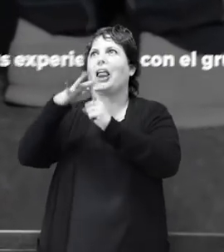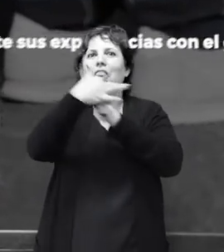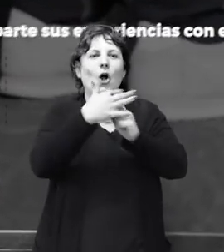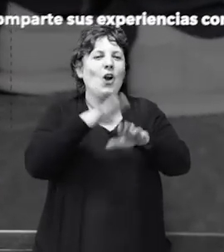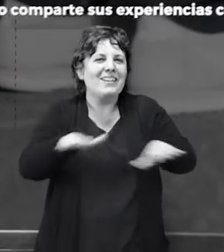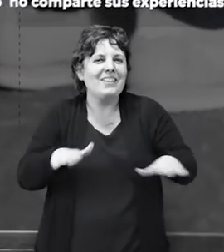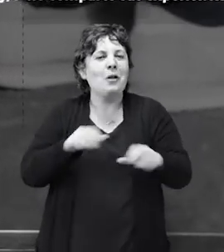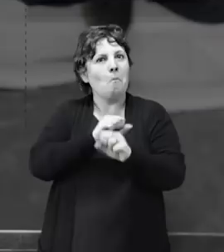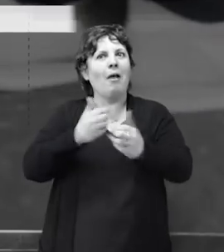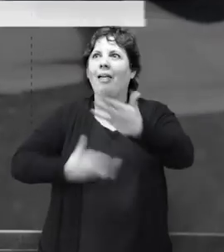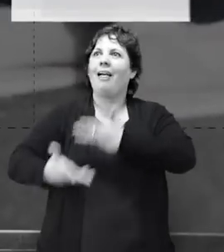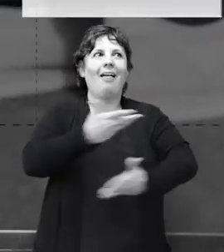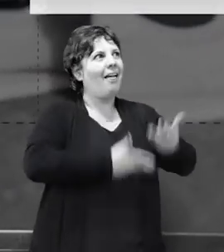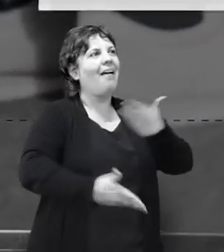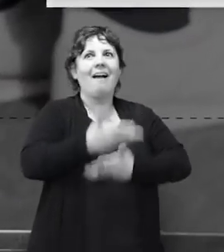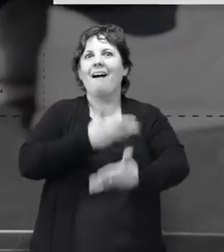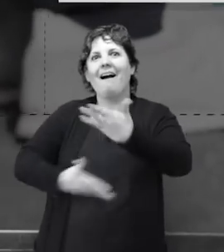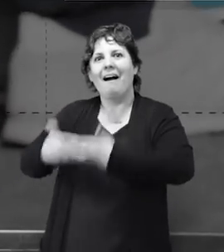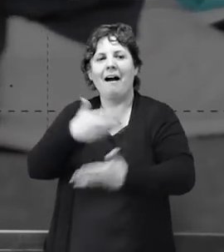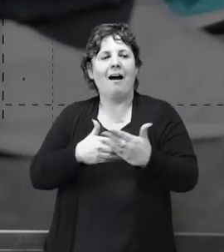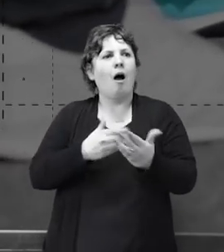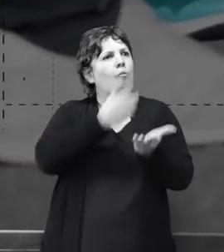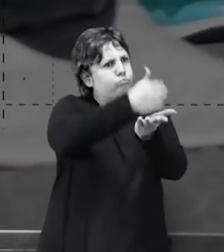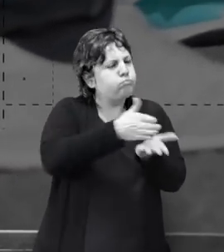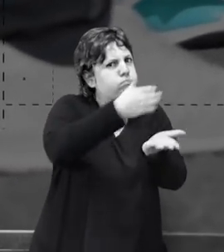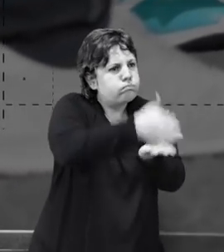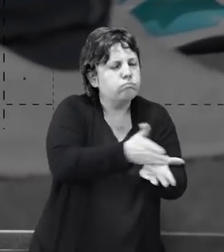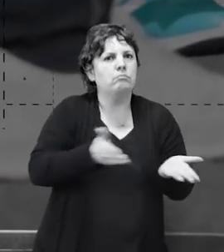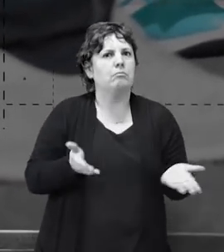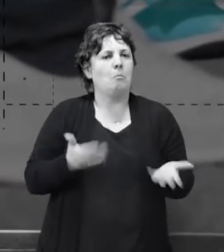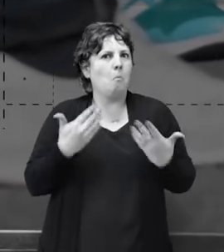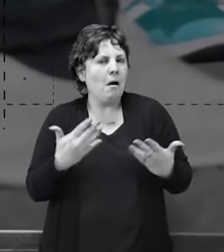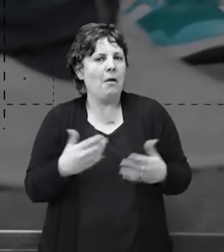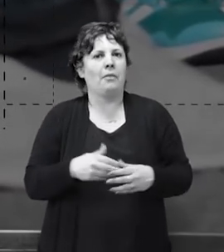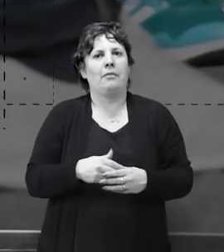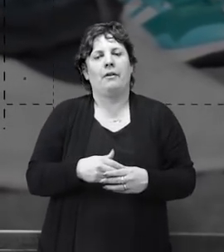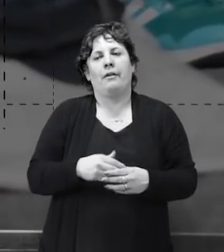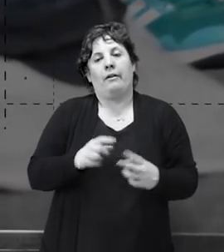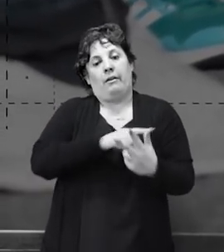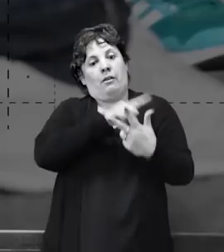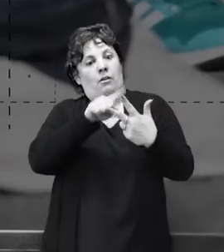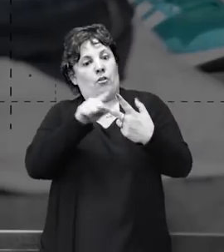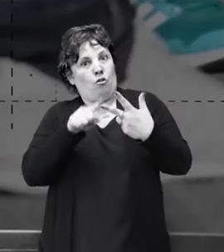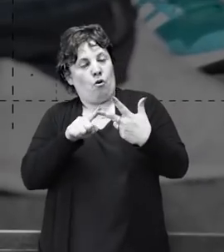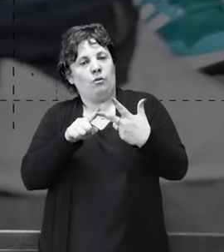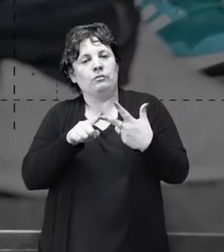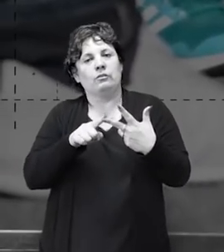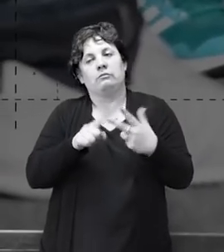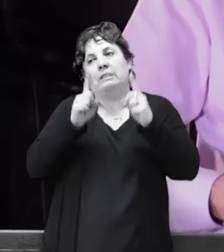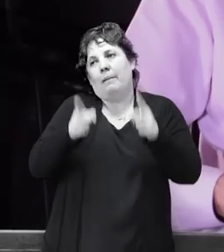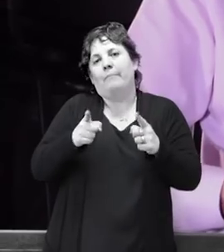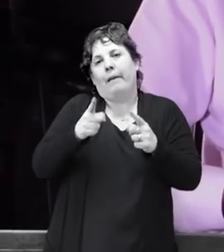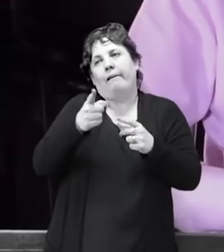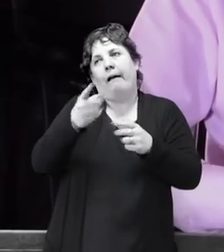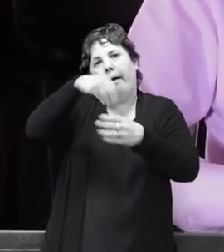demás niños, de cooperar, y tiene otras 2 partes o